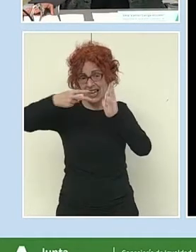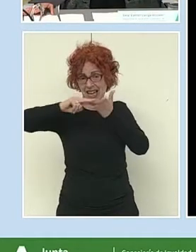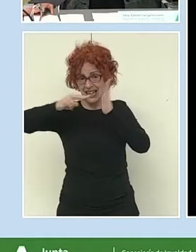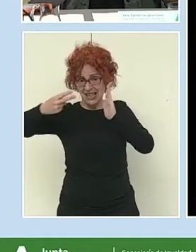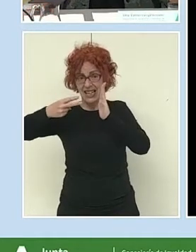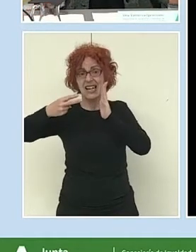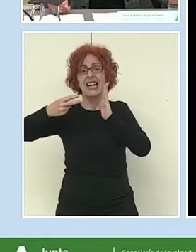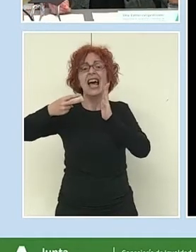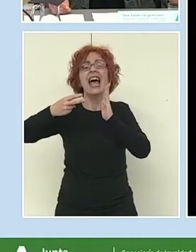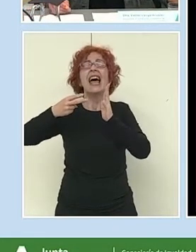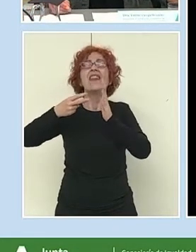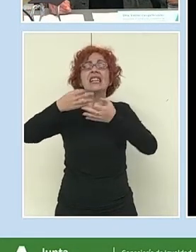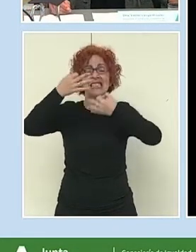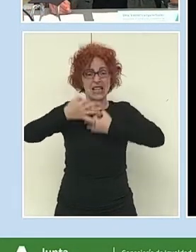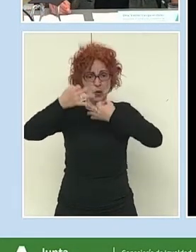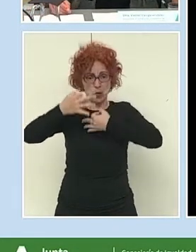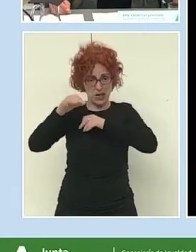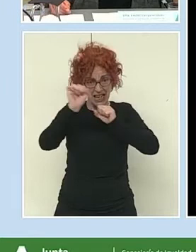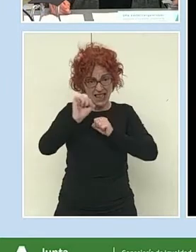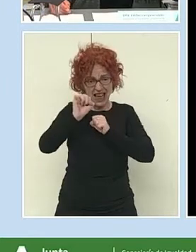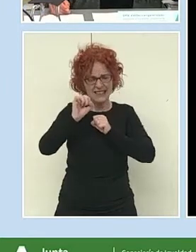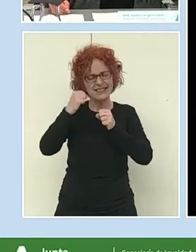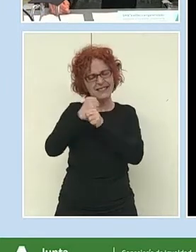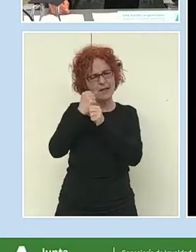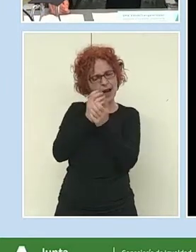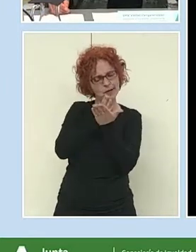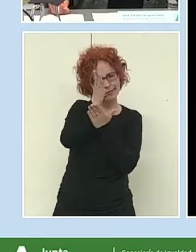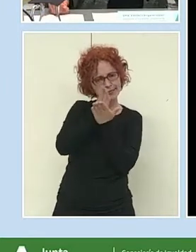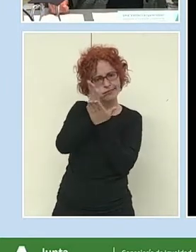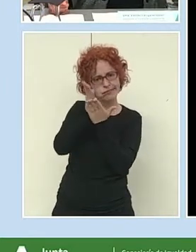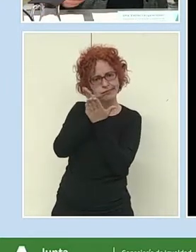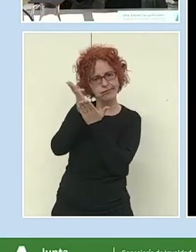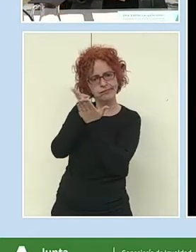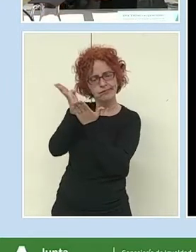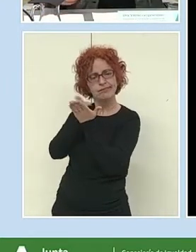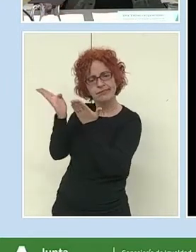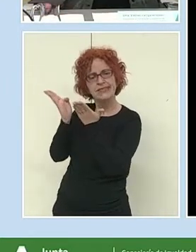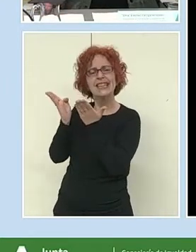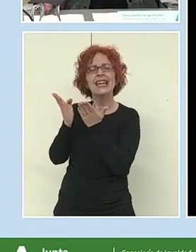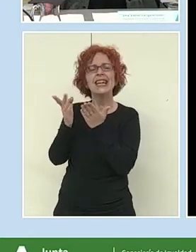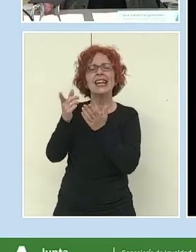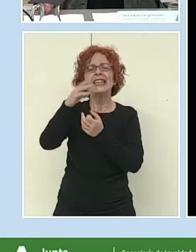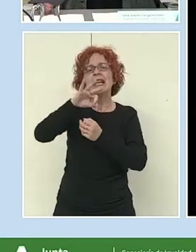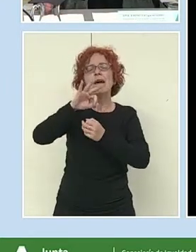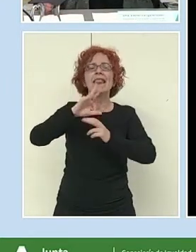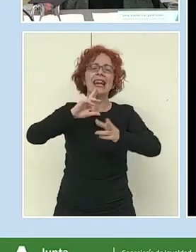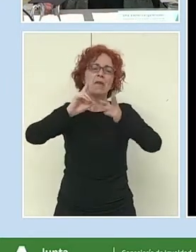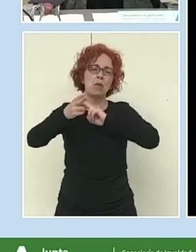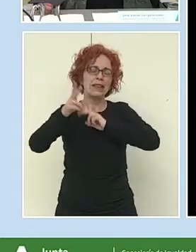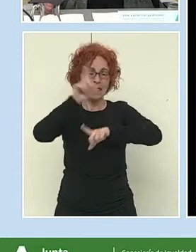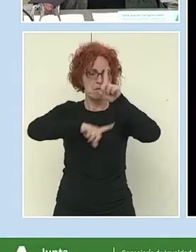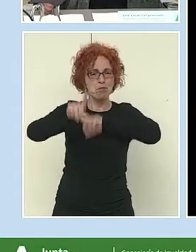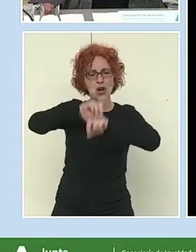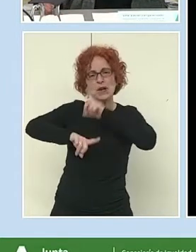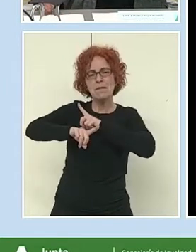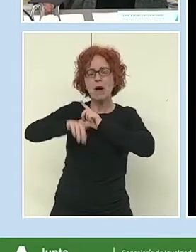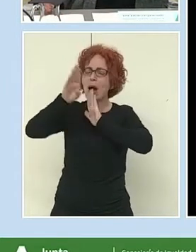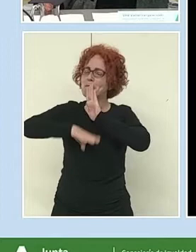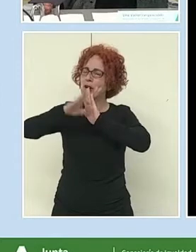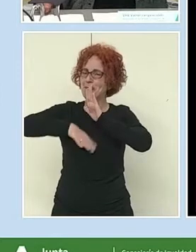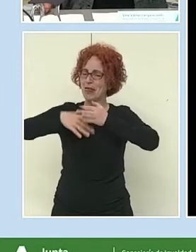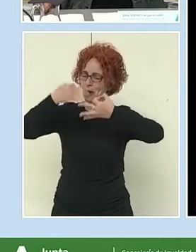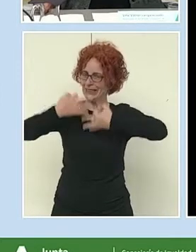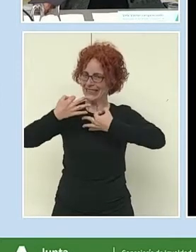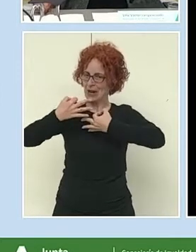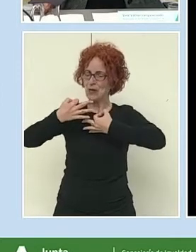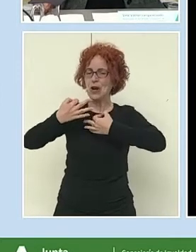entrar dentro de ciberseguridad: hacking ético, criptografía, respuesta a incidentes, programación segura,